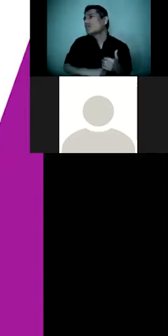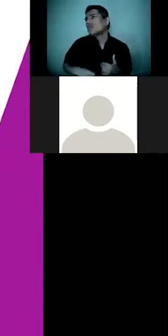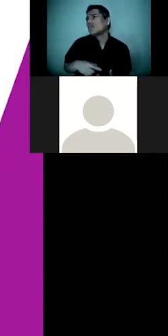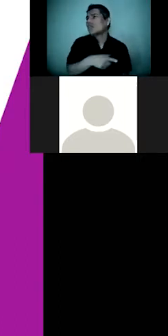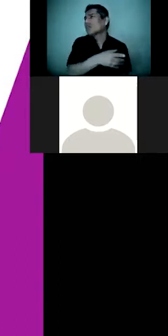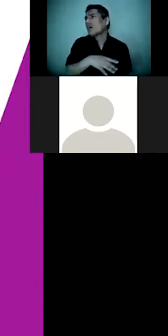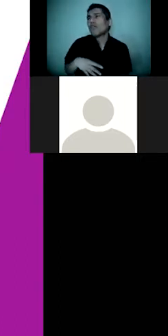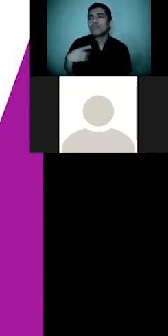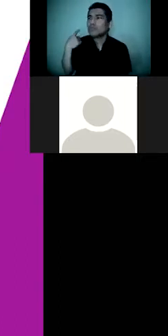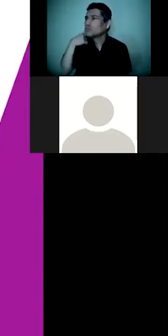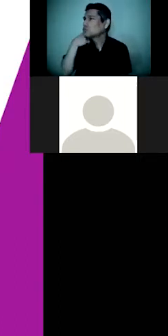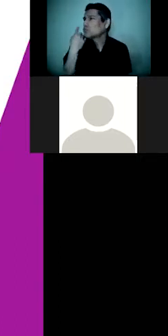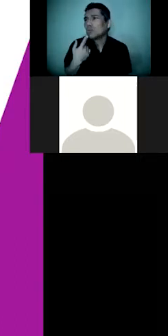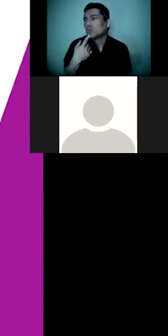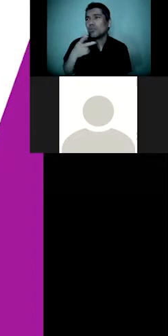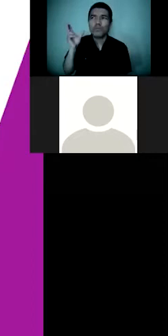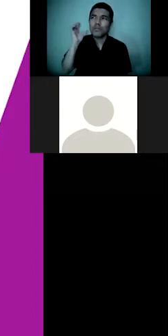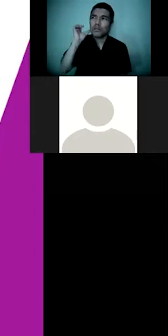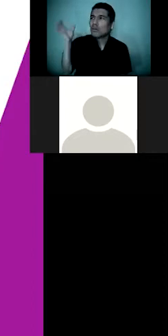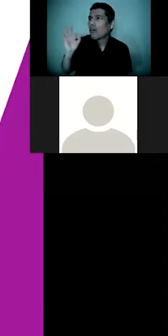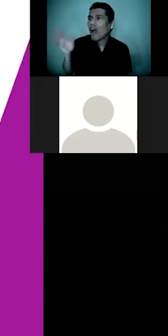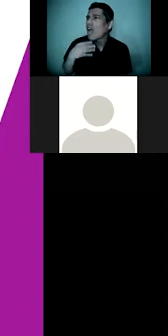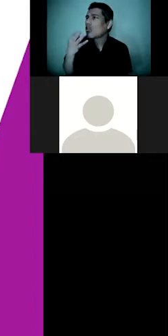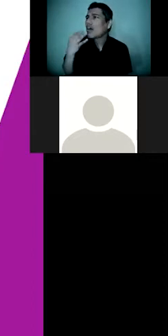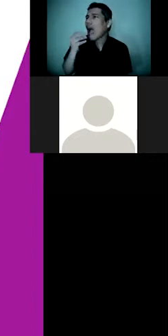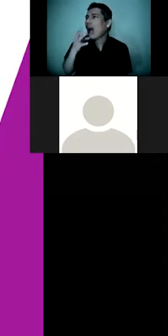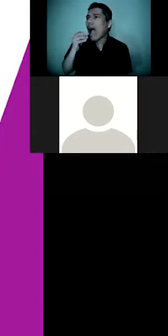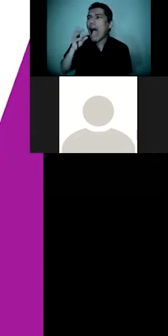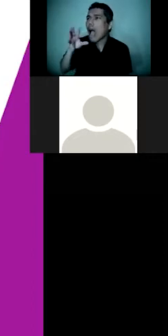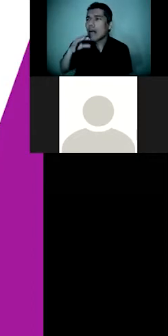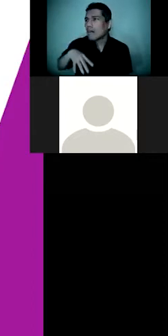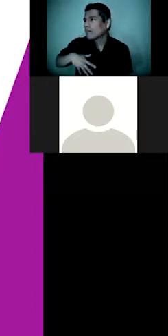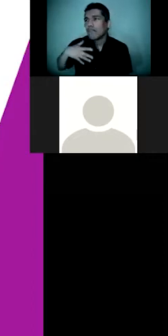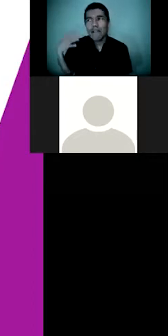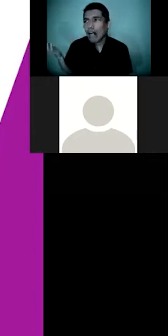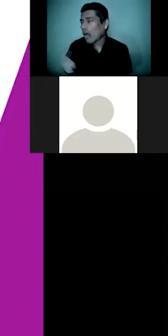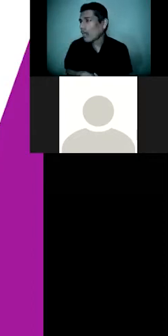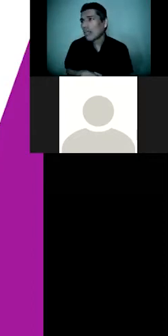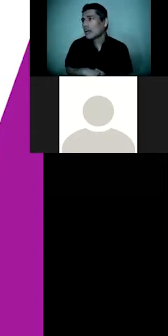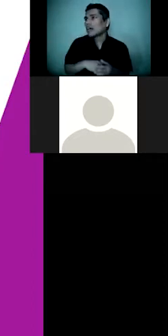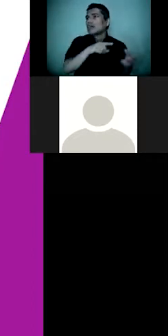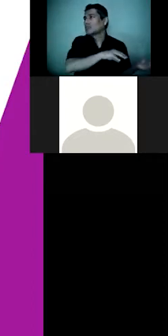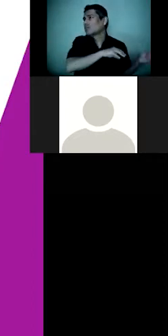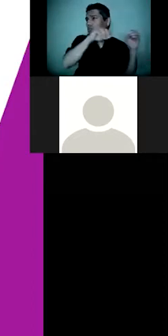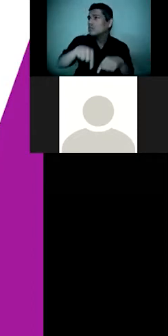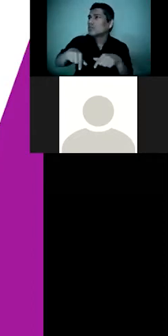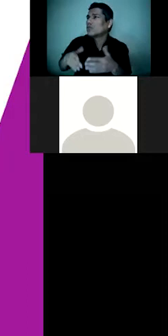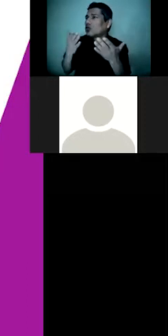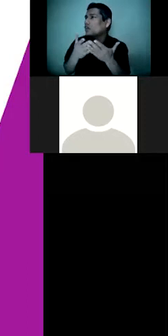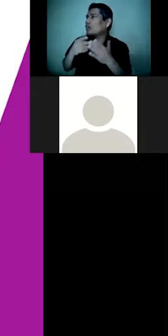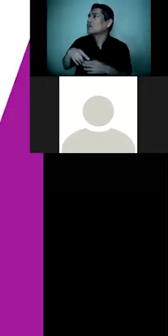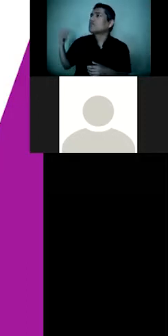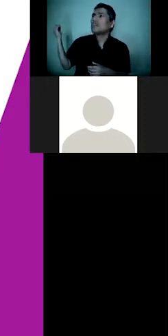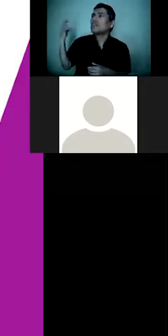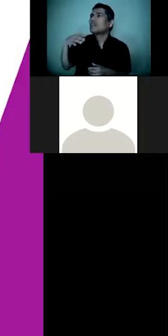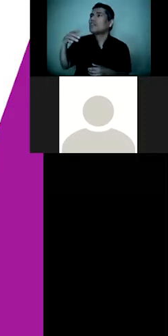necesito que mi hijo, que es sordo, no escucha nada, no habla nada, si puedo